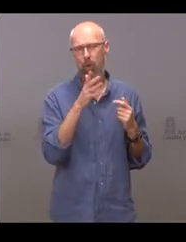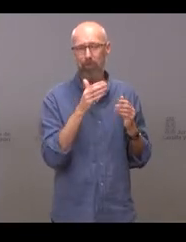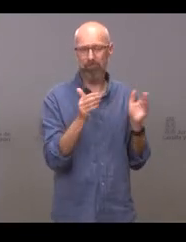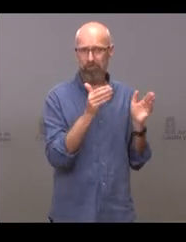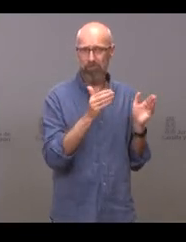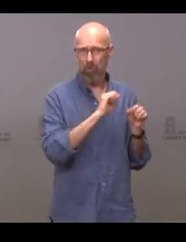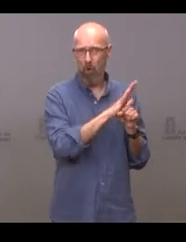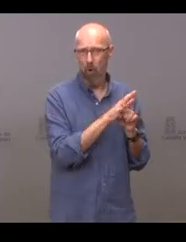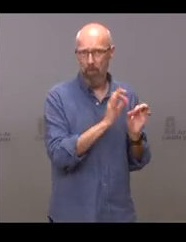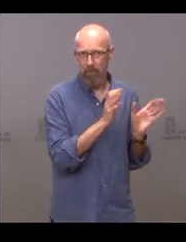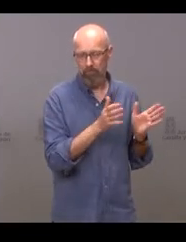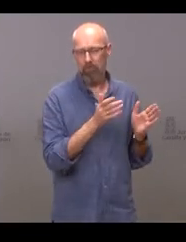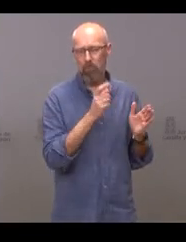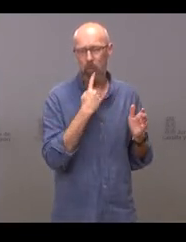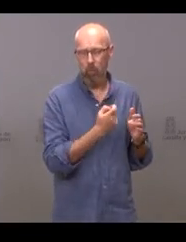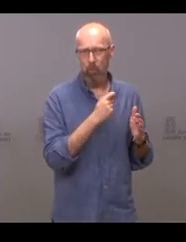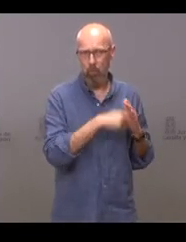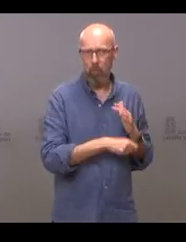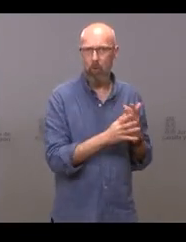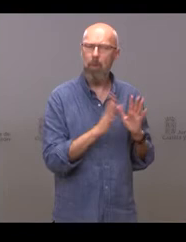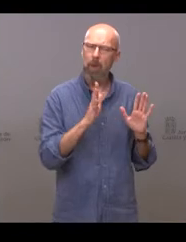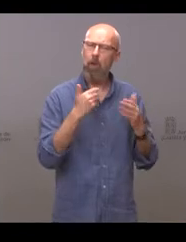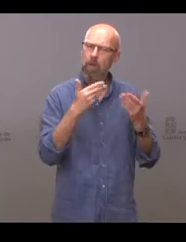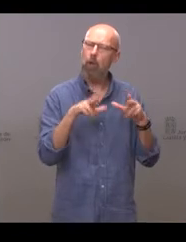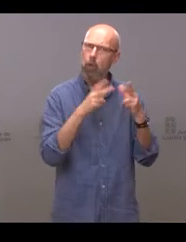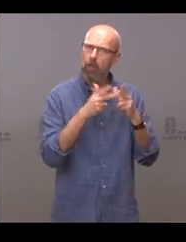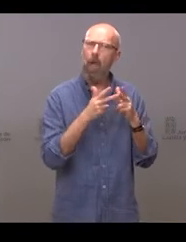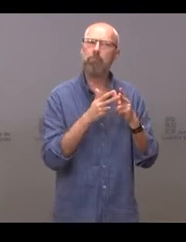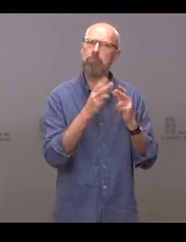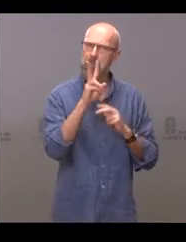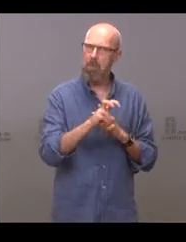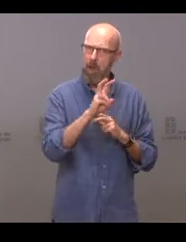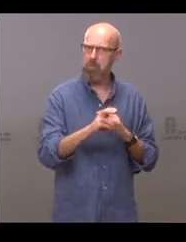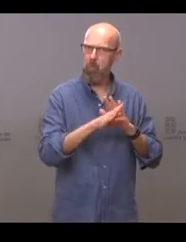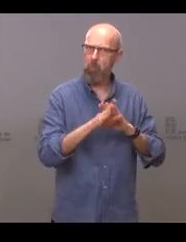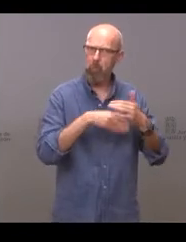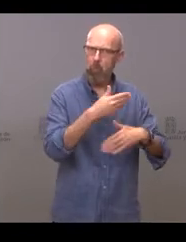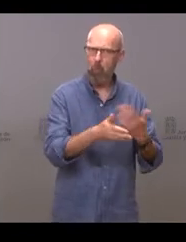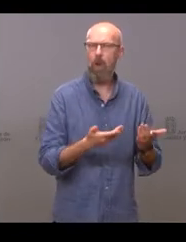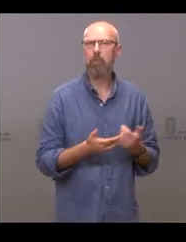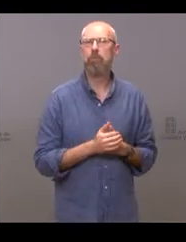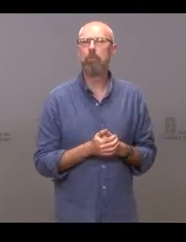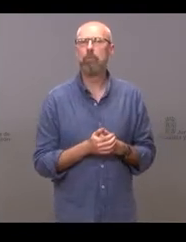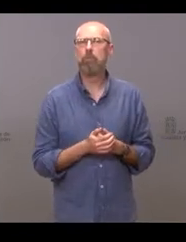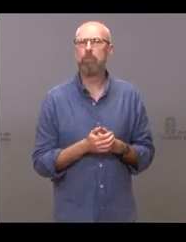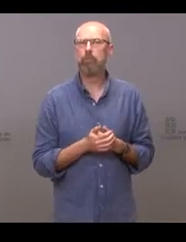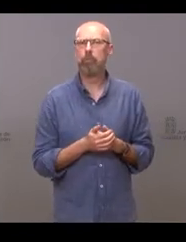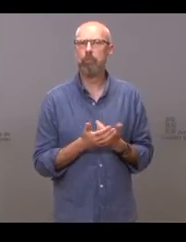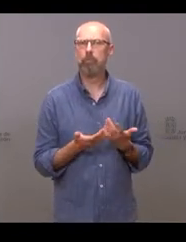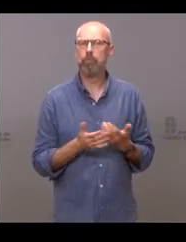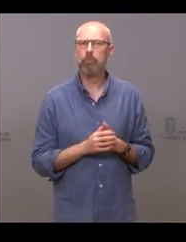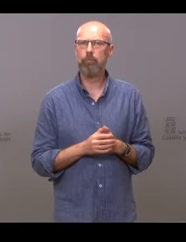parece que resiste parece que resiste a las turbulencias generadas por